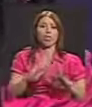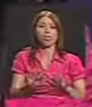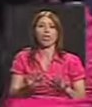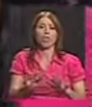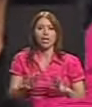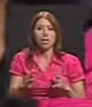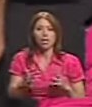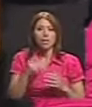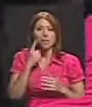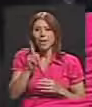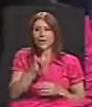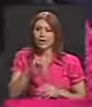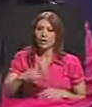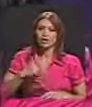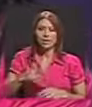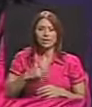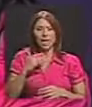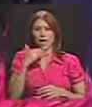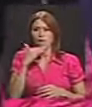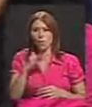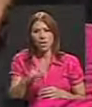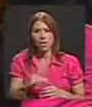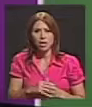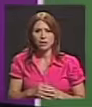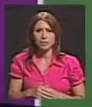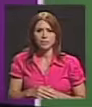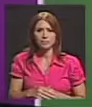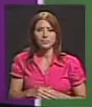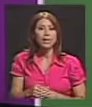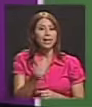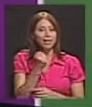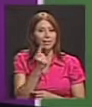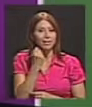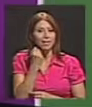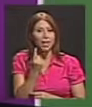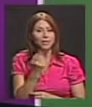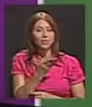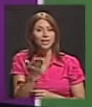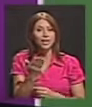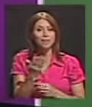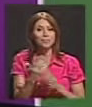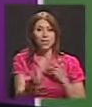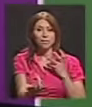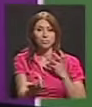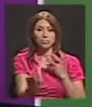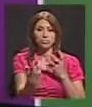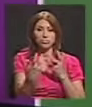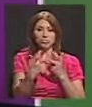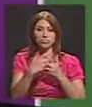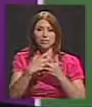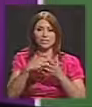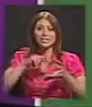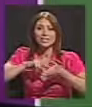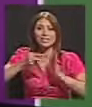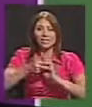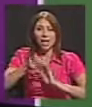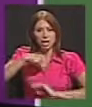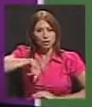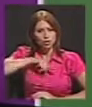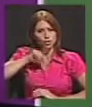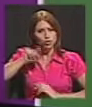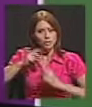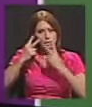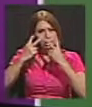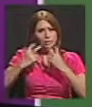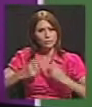fácilmente y sentirnos oscuros no nos consuma entendamos que la adaptación implica un estudio de nuestra condición